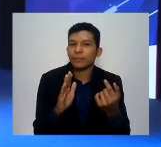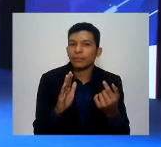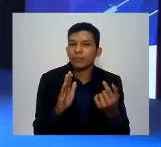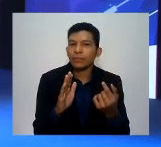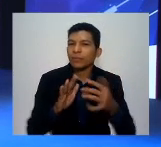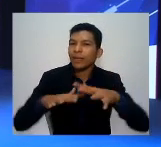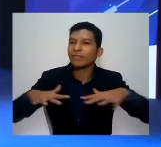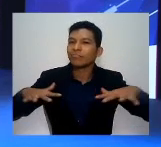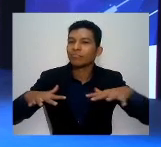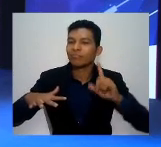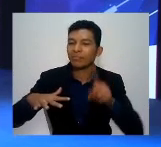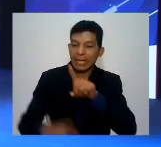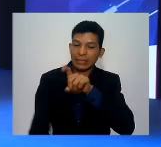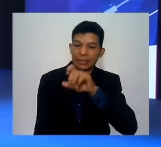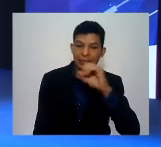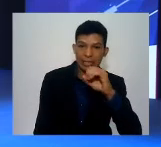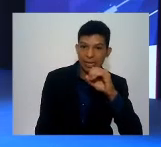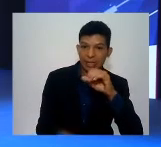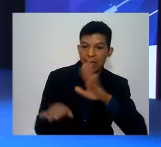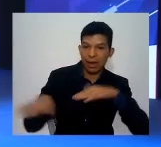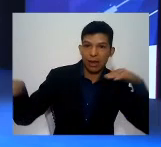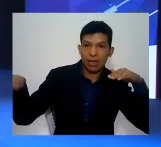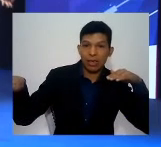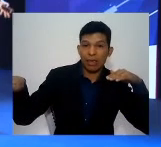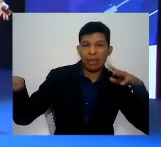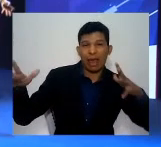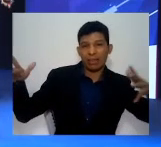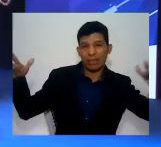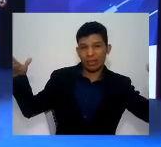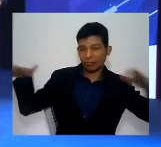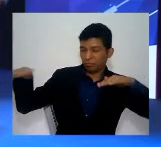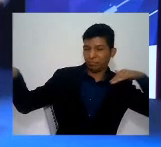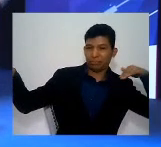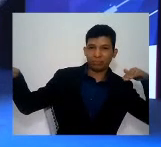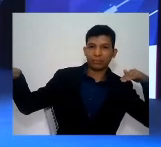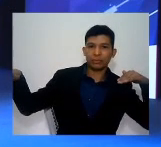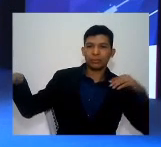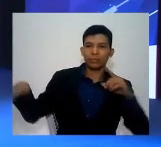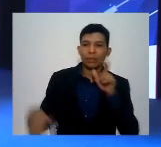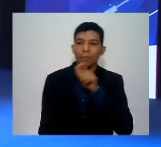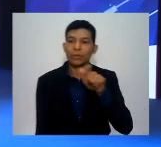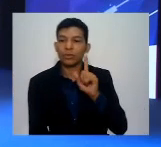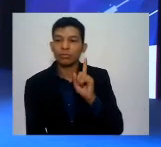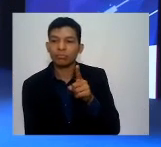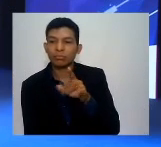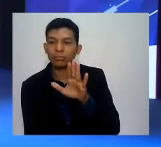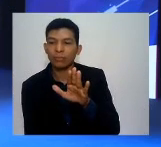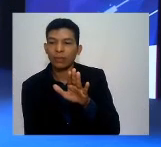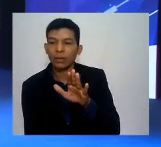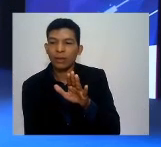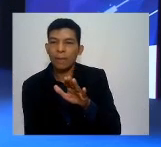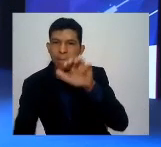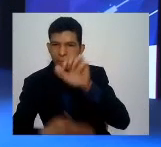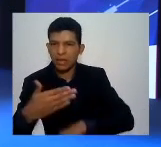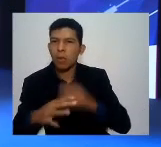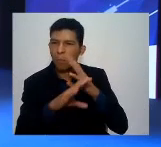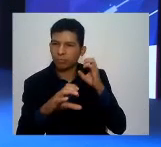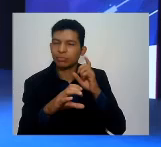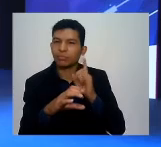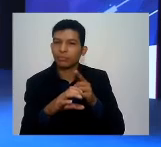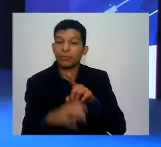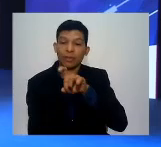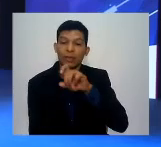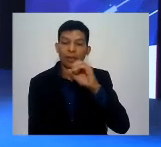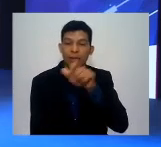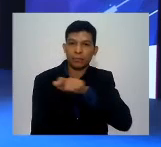obviamente, como les decía, el deporte es para todos, ¿listo? Y en el caso anterior vimos que para los casos de discapacidad auditiva pues